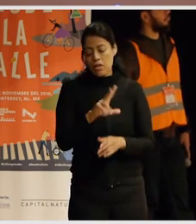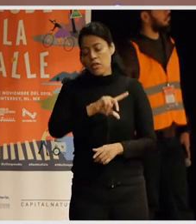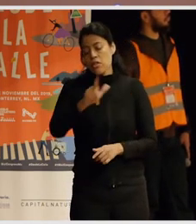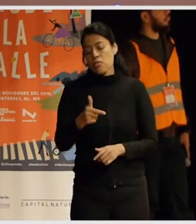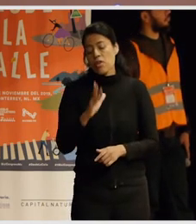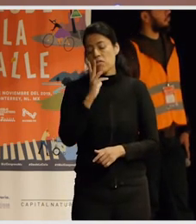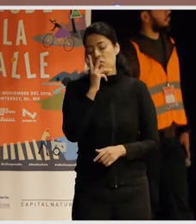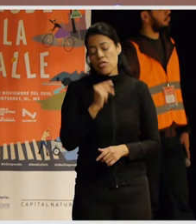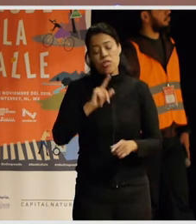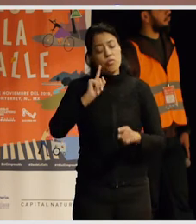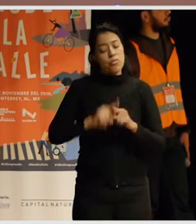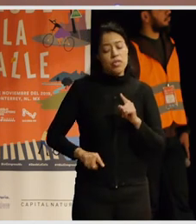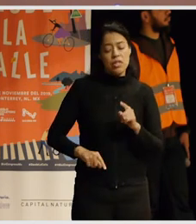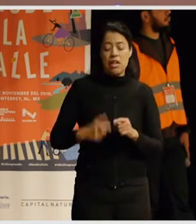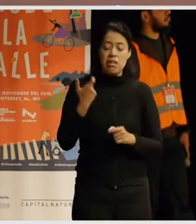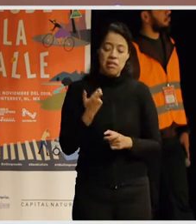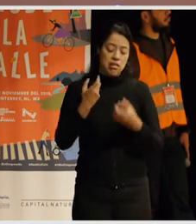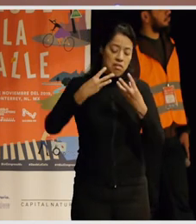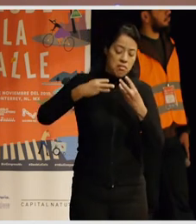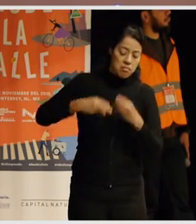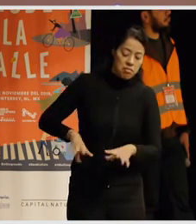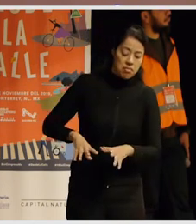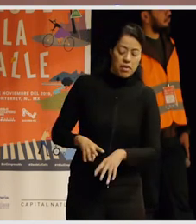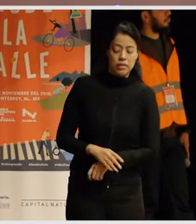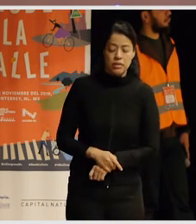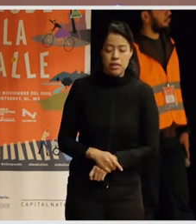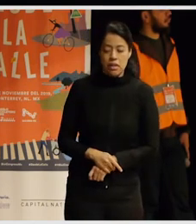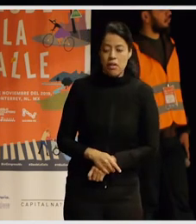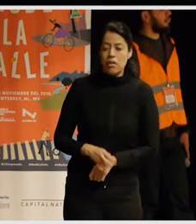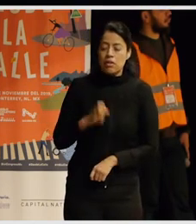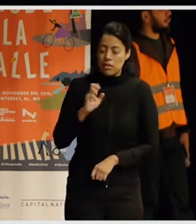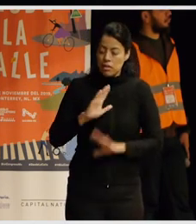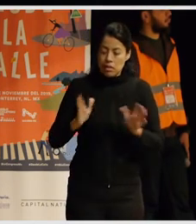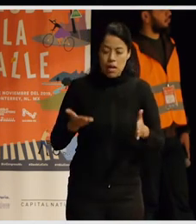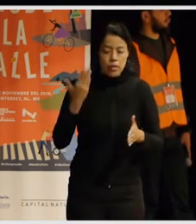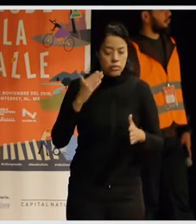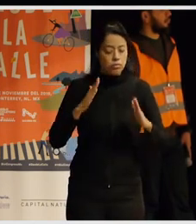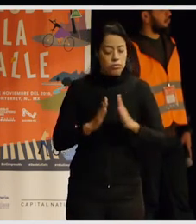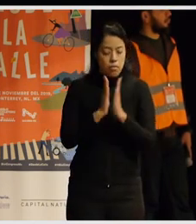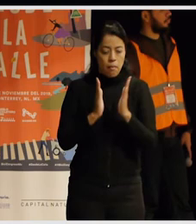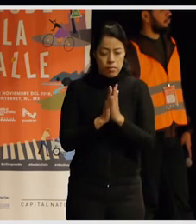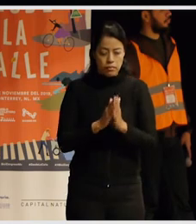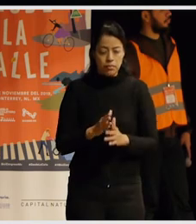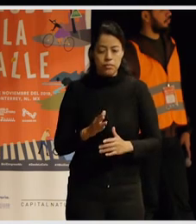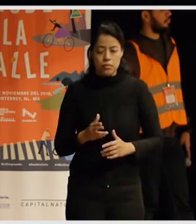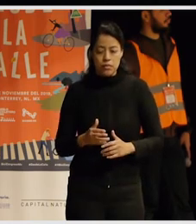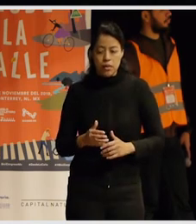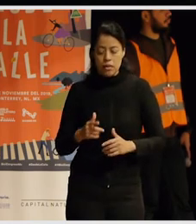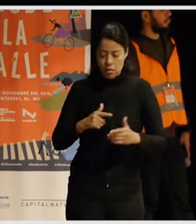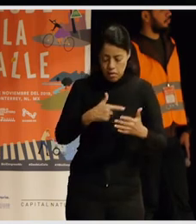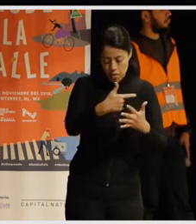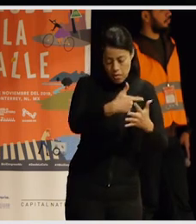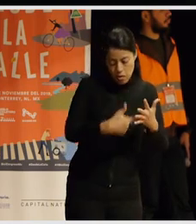funciona y luego la tienen que quitar y es mucho dinero lo que se va a y entonces pues ya hemos colaborado como comentaba que venía en la parte de los lineamientos